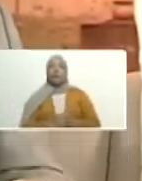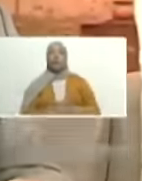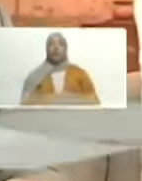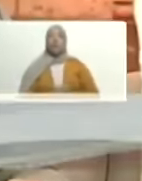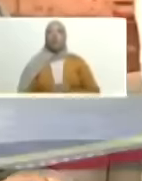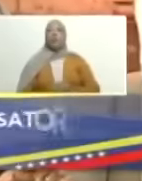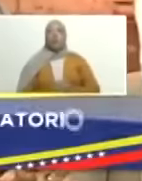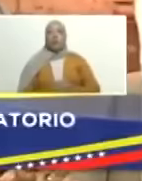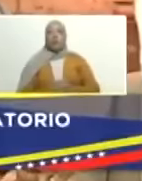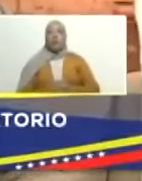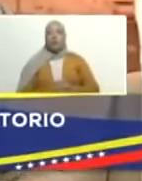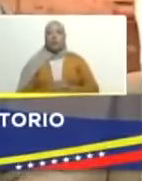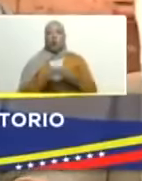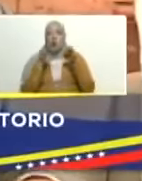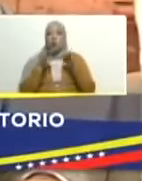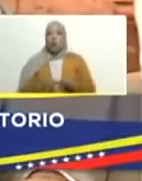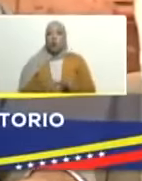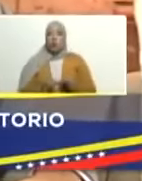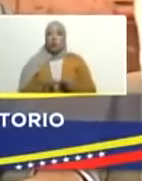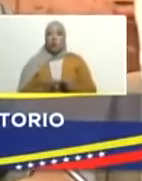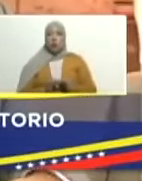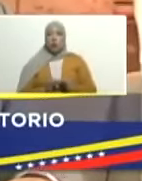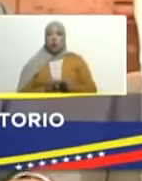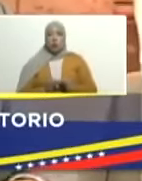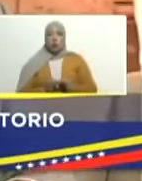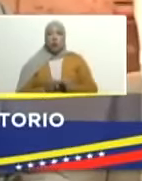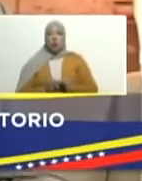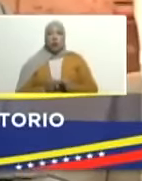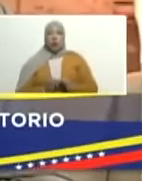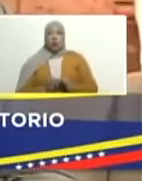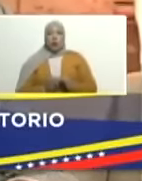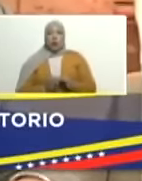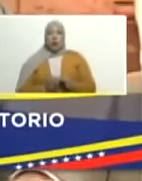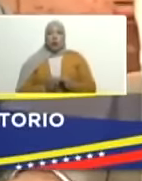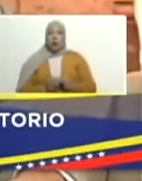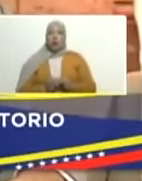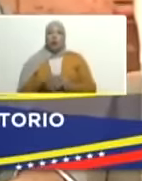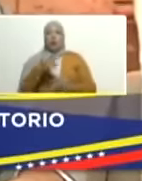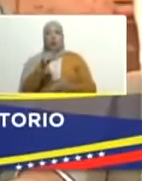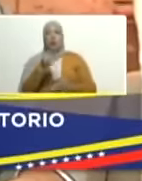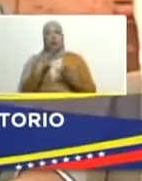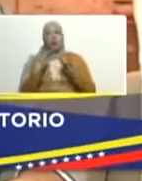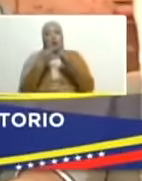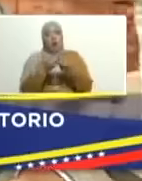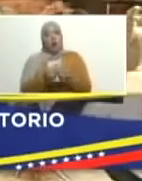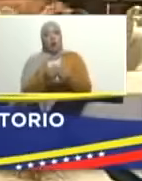Son muy contundentes. Doctor Jorge Rodríguez, compañero,